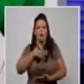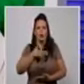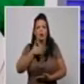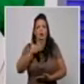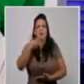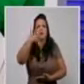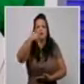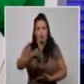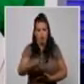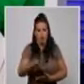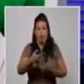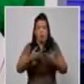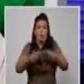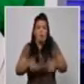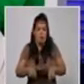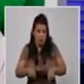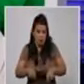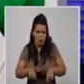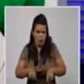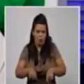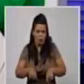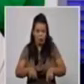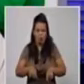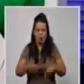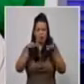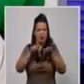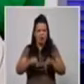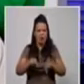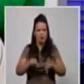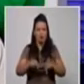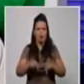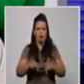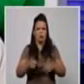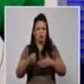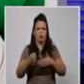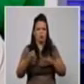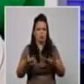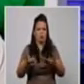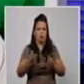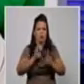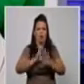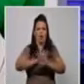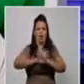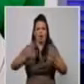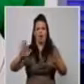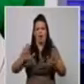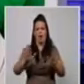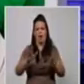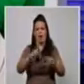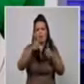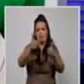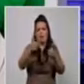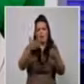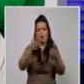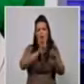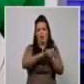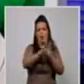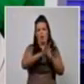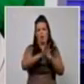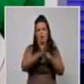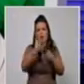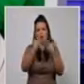pero no tiene un efecto ni curativo ni de regulación de